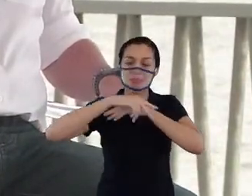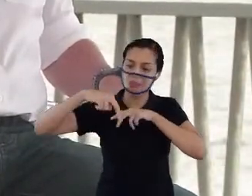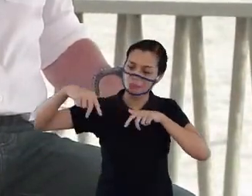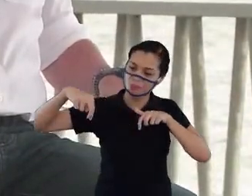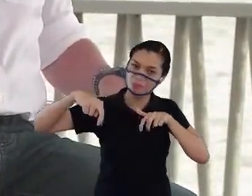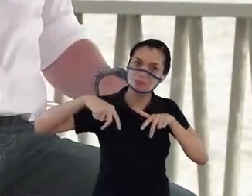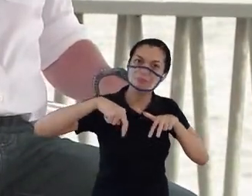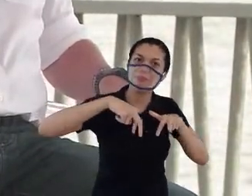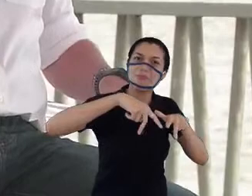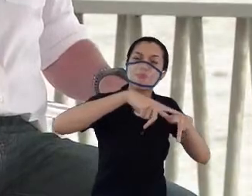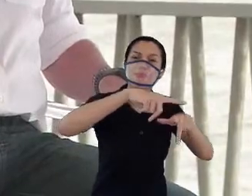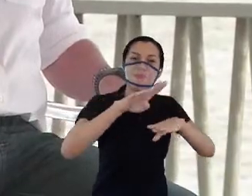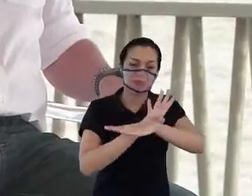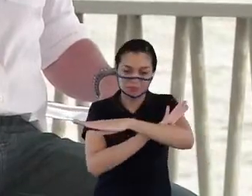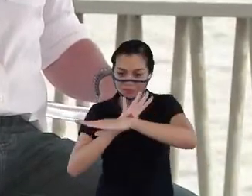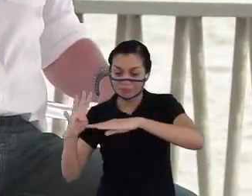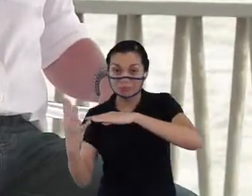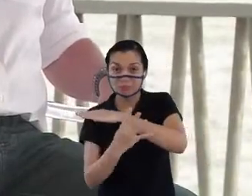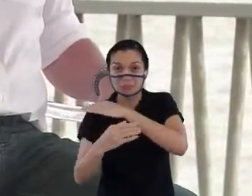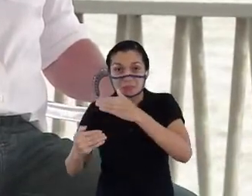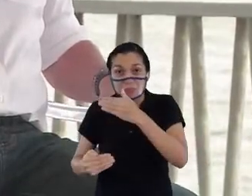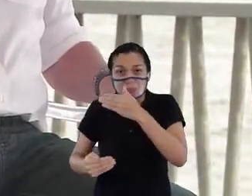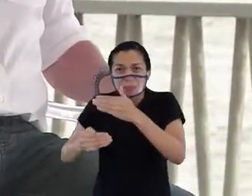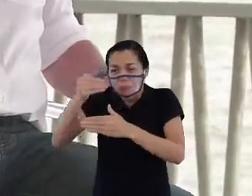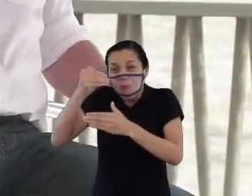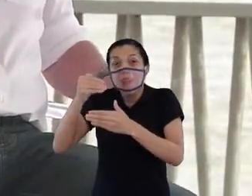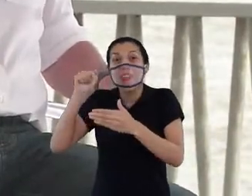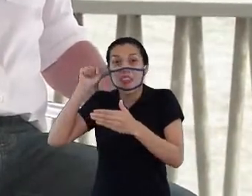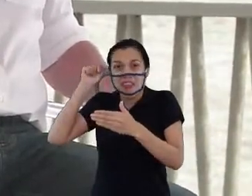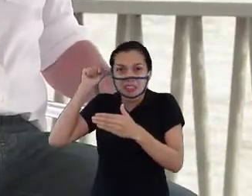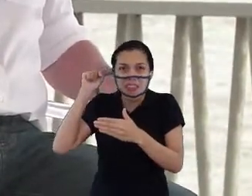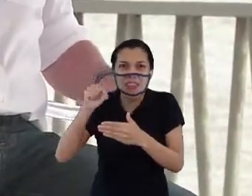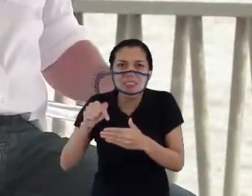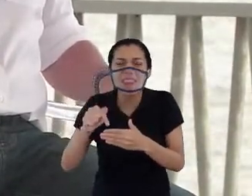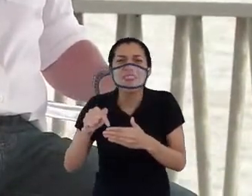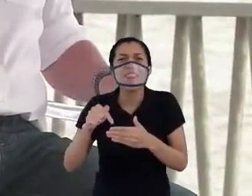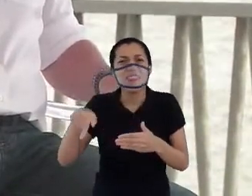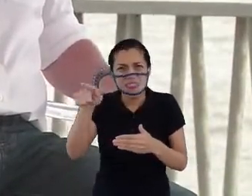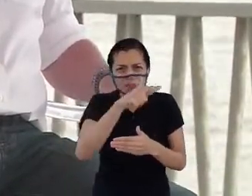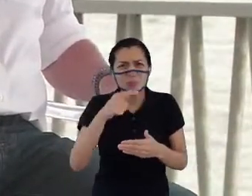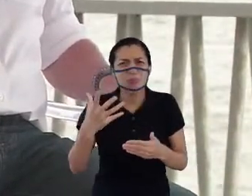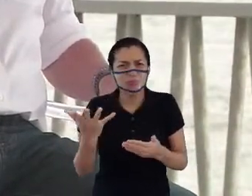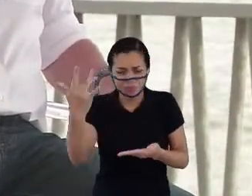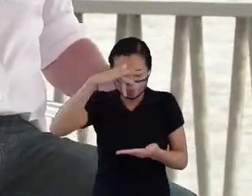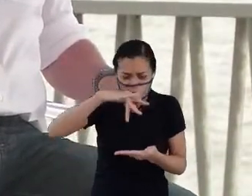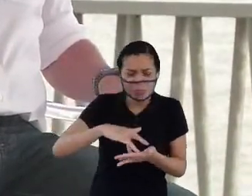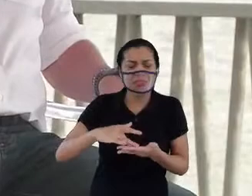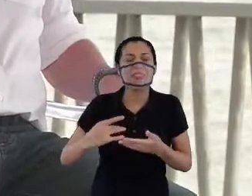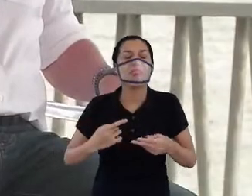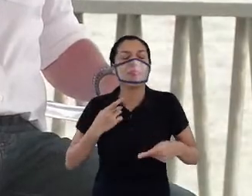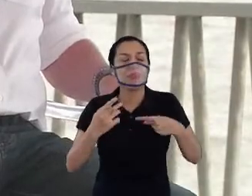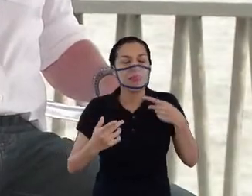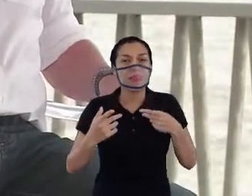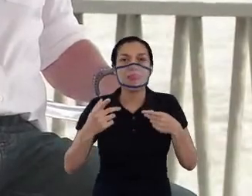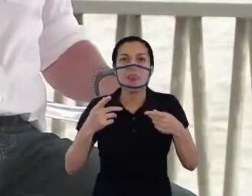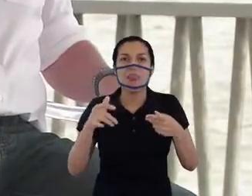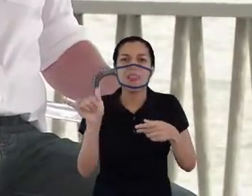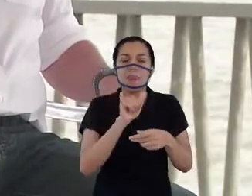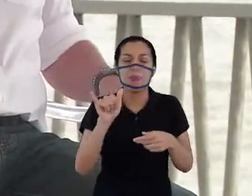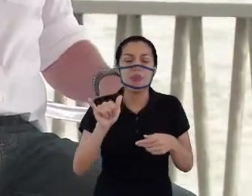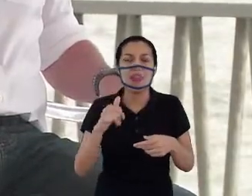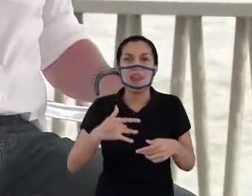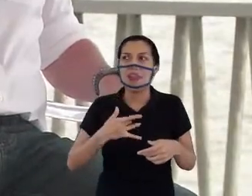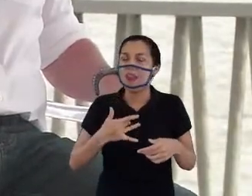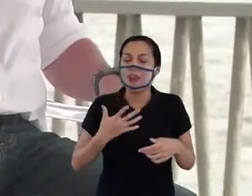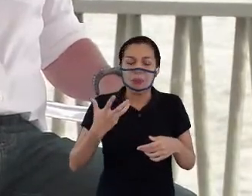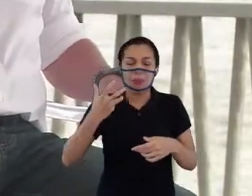el muelle de Puerto Colombia, emblemático, y queremos que la gente viva una experiencia de 1920 y hacerle